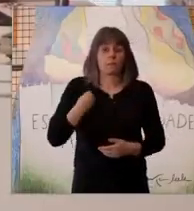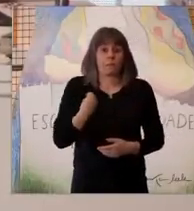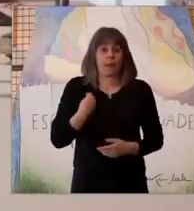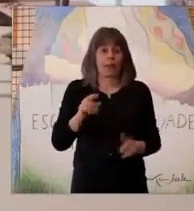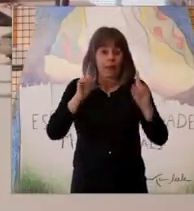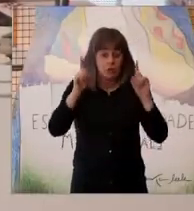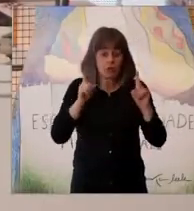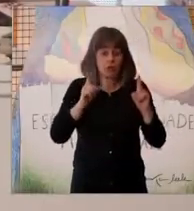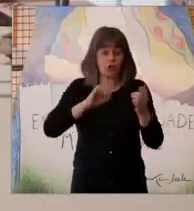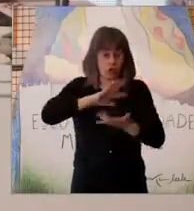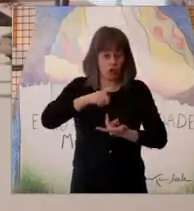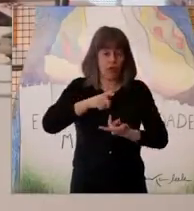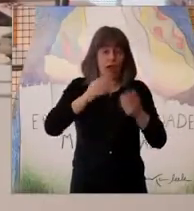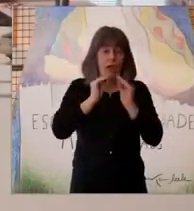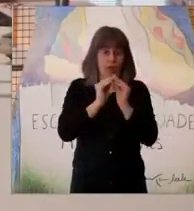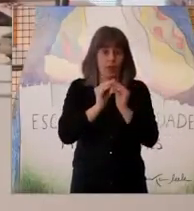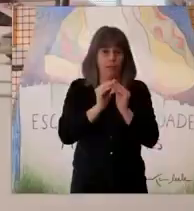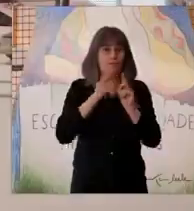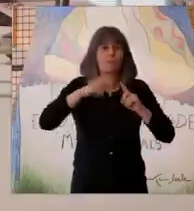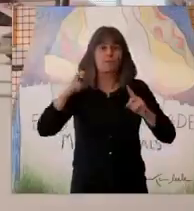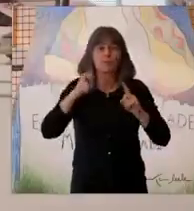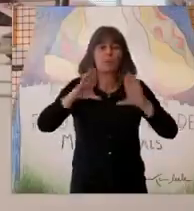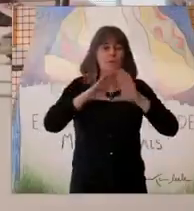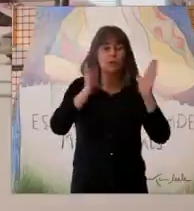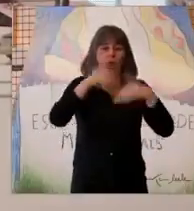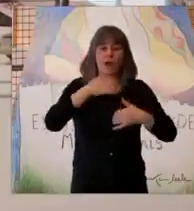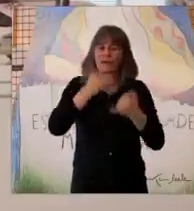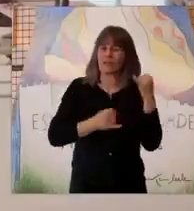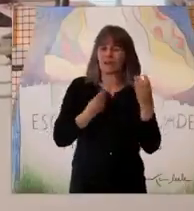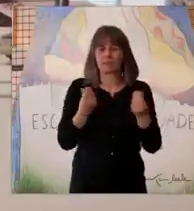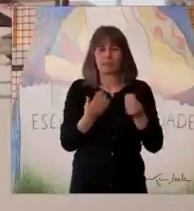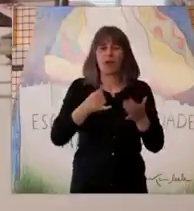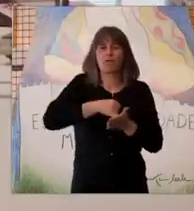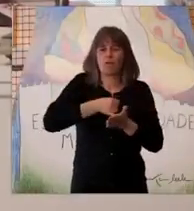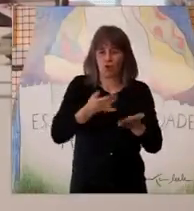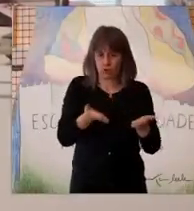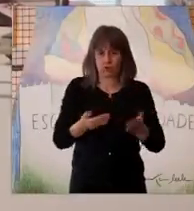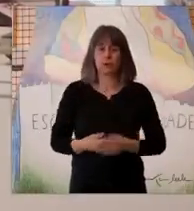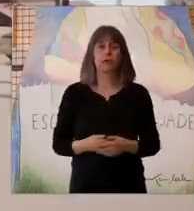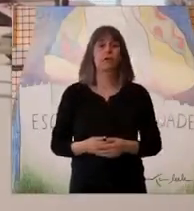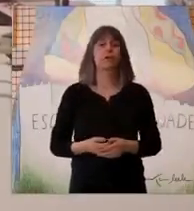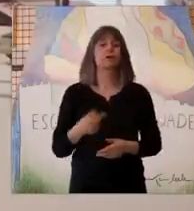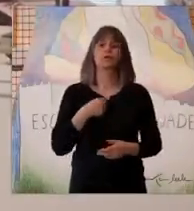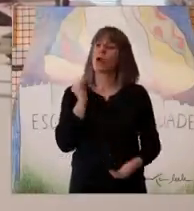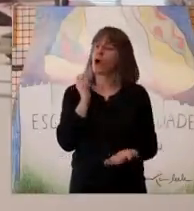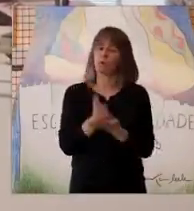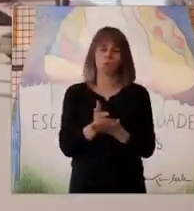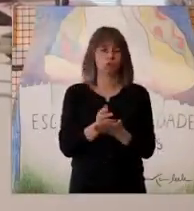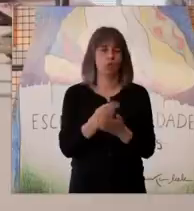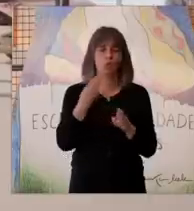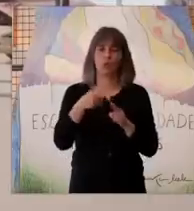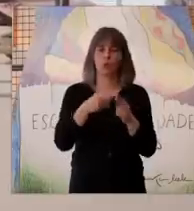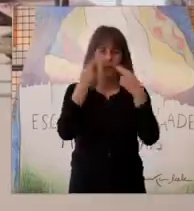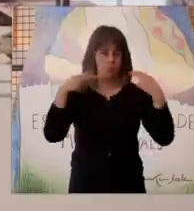feminista porque estaría siempre cojeando de un lado yo abogo por las políticas públicas la ley